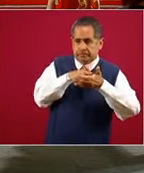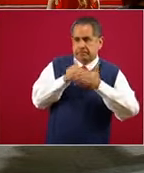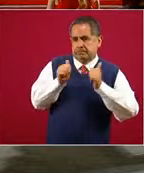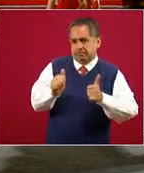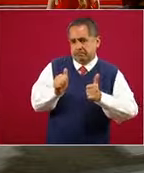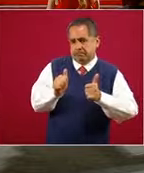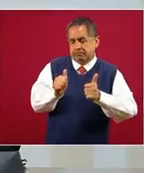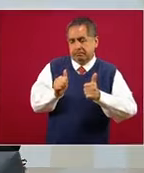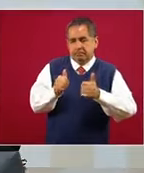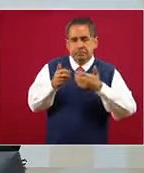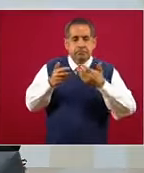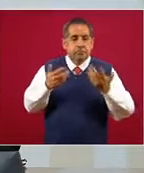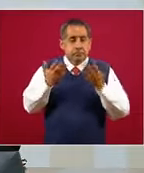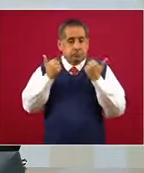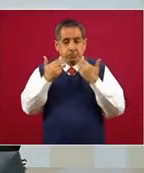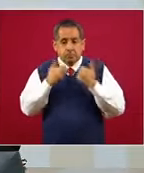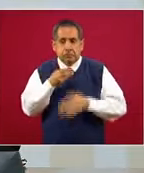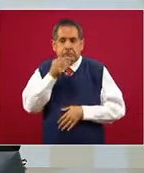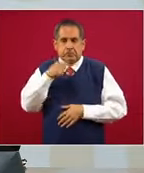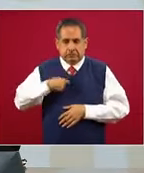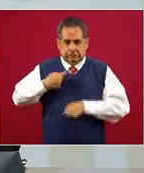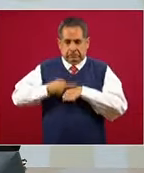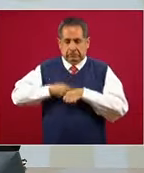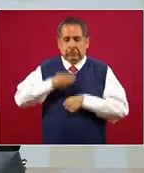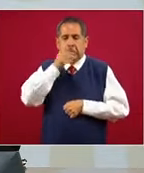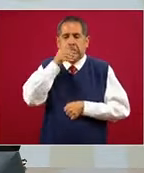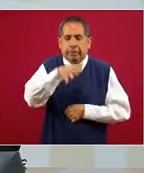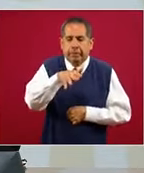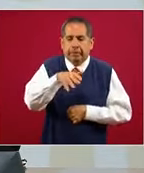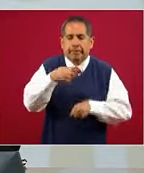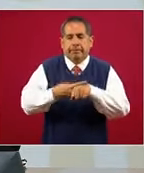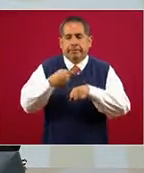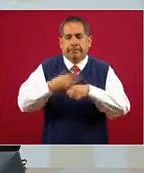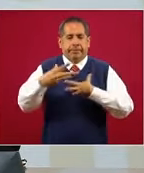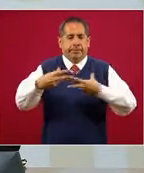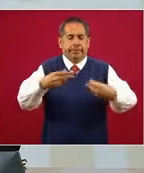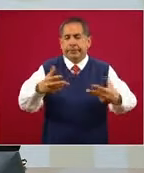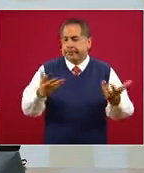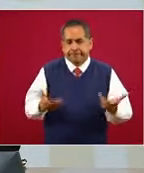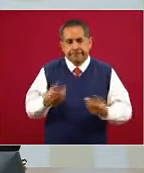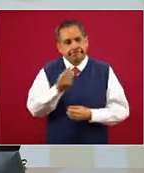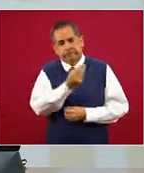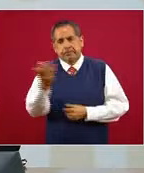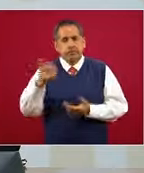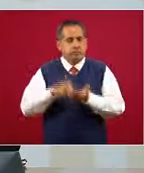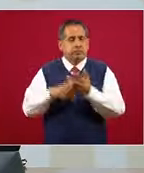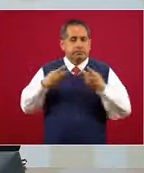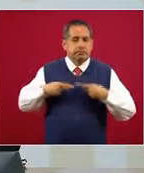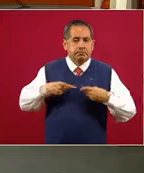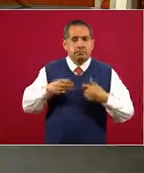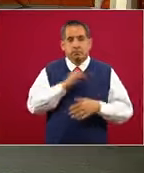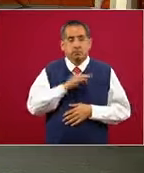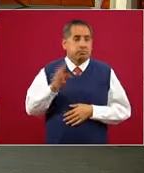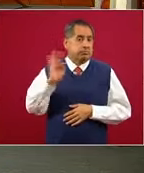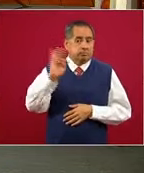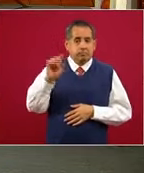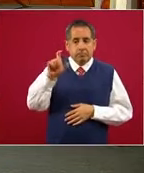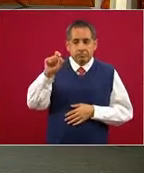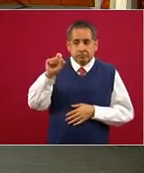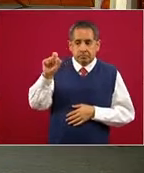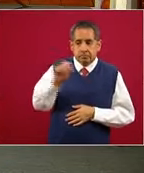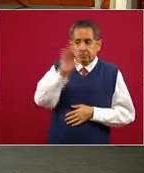enfermedad o no enfermedad. Hay una proporción importante de personas, hay algunas estimaciones de que podrían ser el